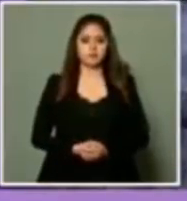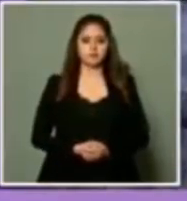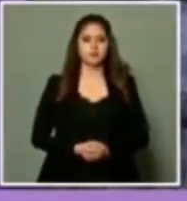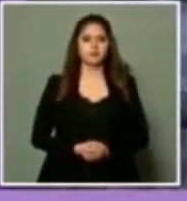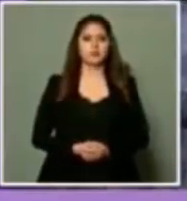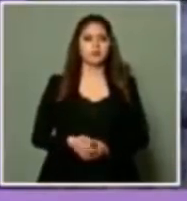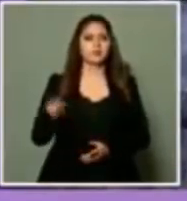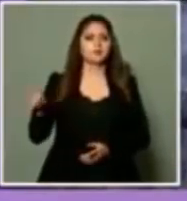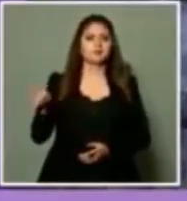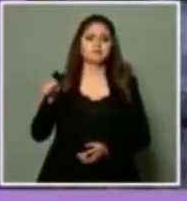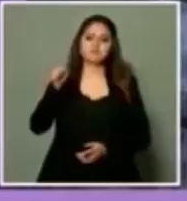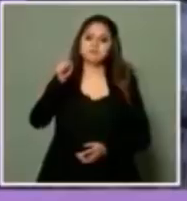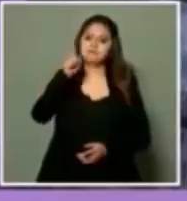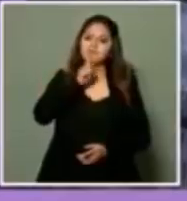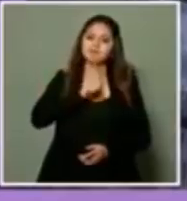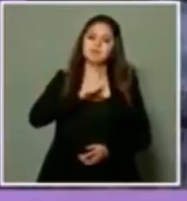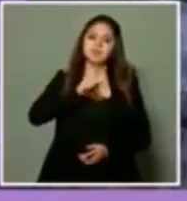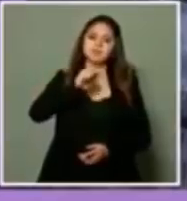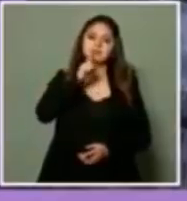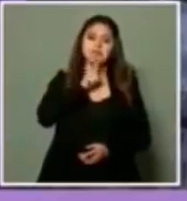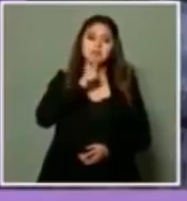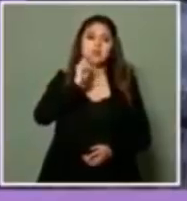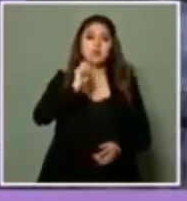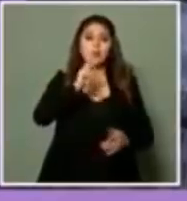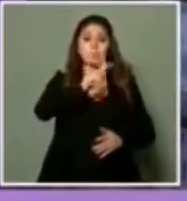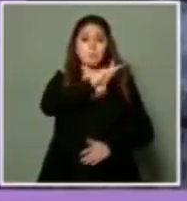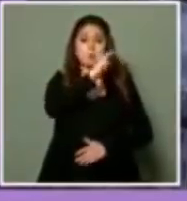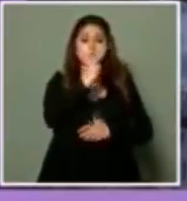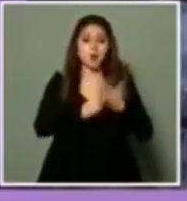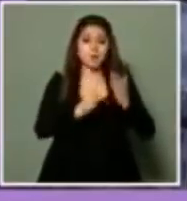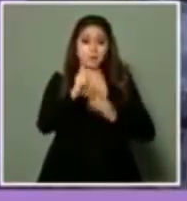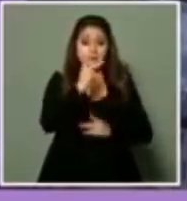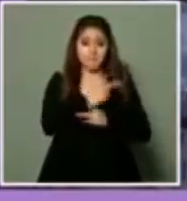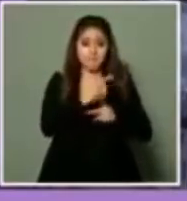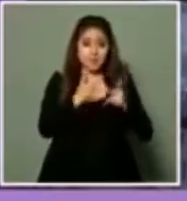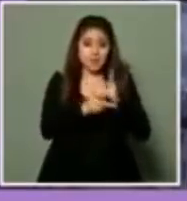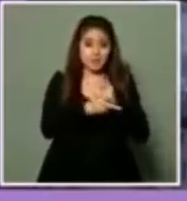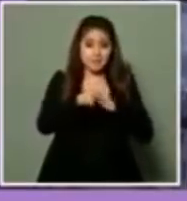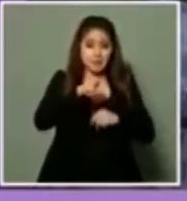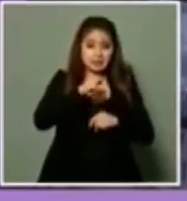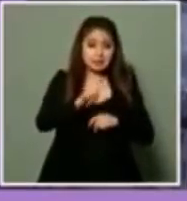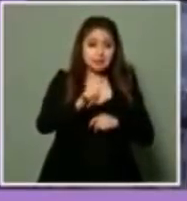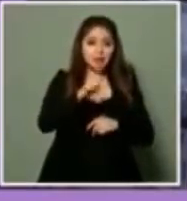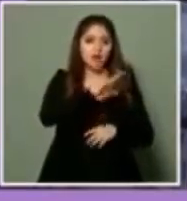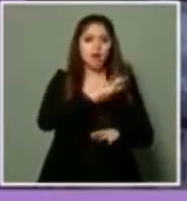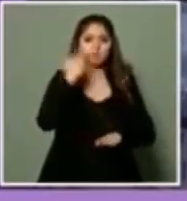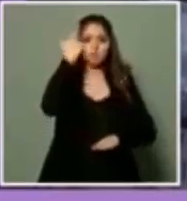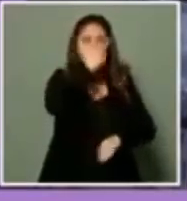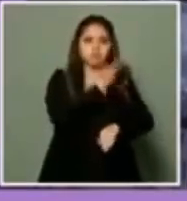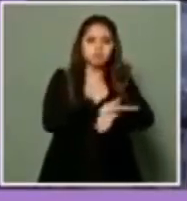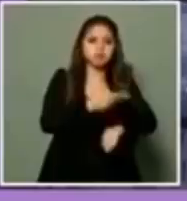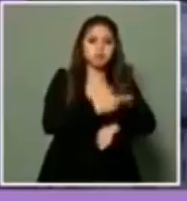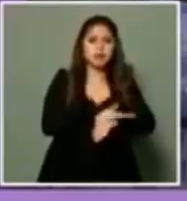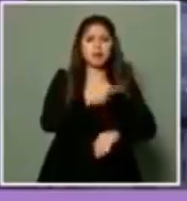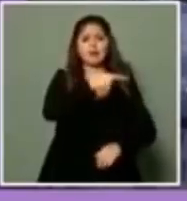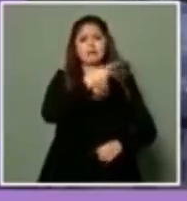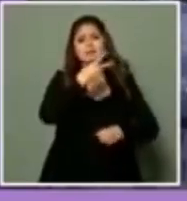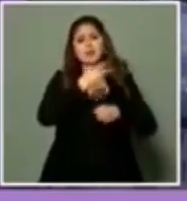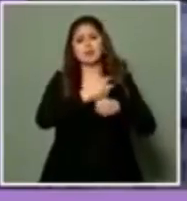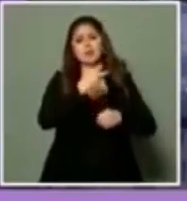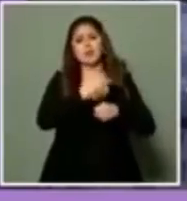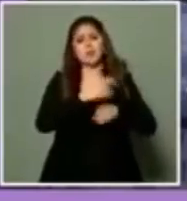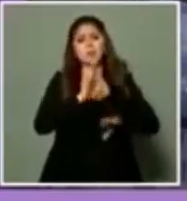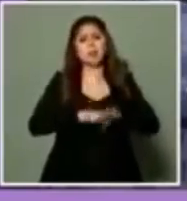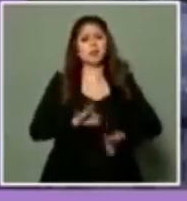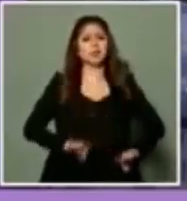Mientes y mientes. El programa Prepa sí es el más auditado, porque es el segundo más importante de la ciudad. No tienes